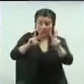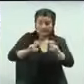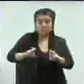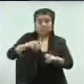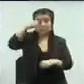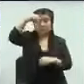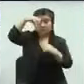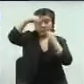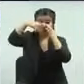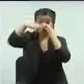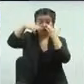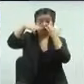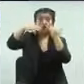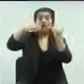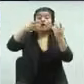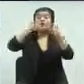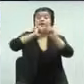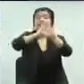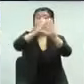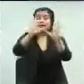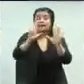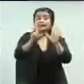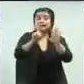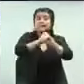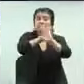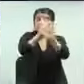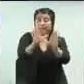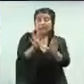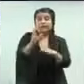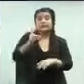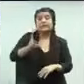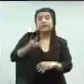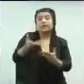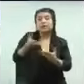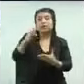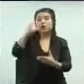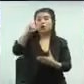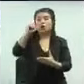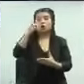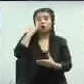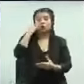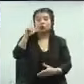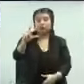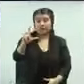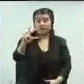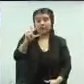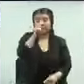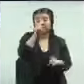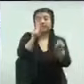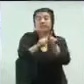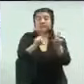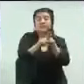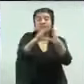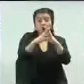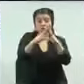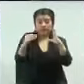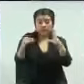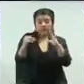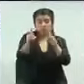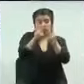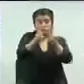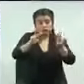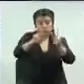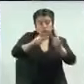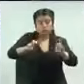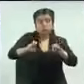día. Desde las 6 de la mañana está personal de caminos junto con la Conred haciendo la inspección y esperamos tener